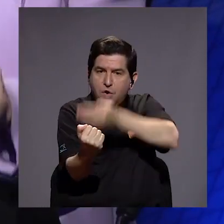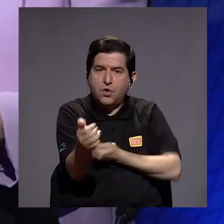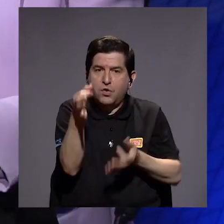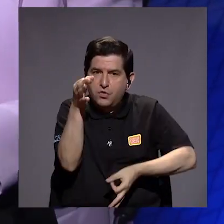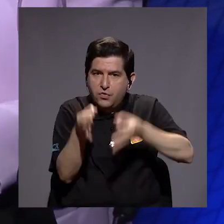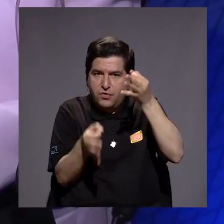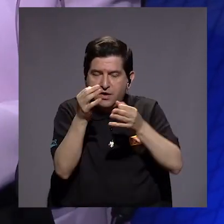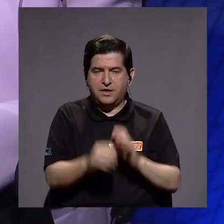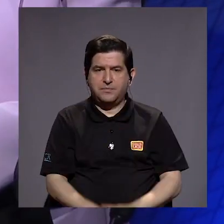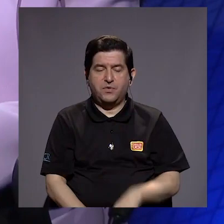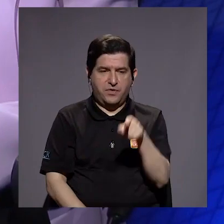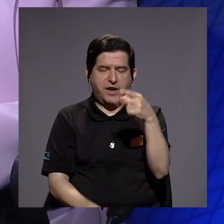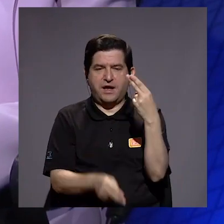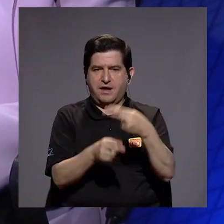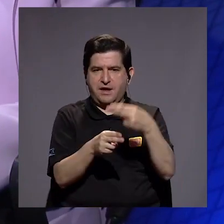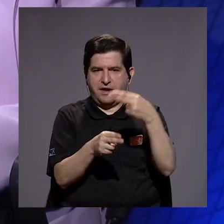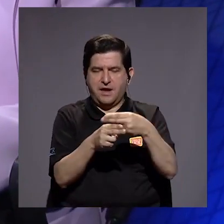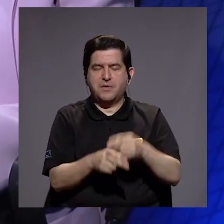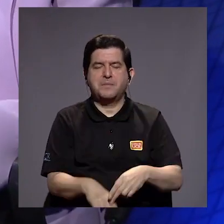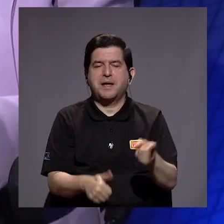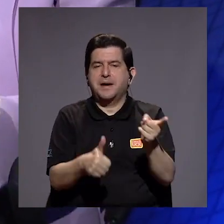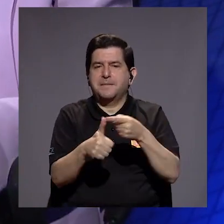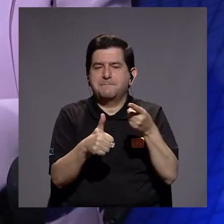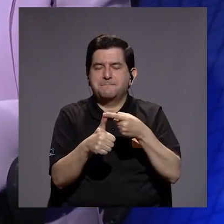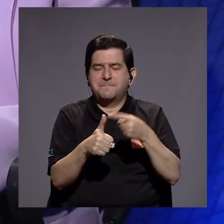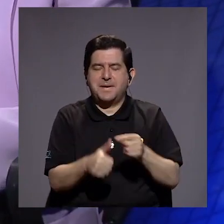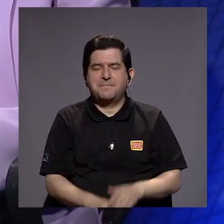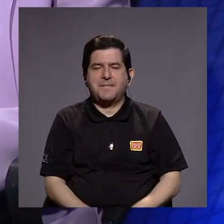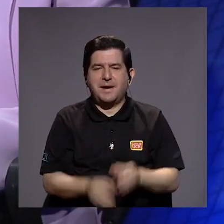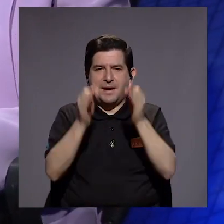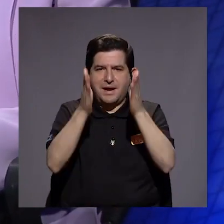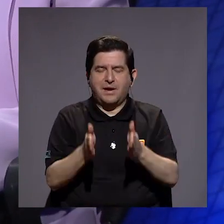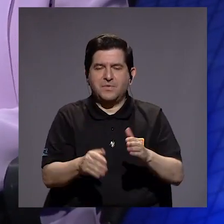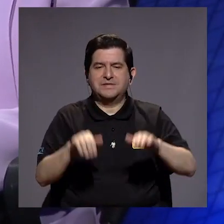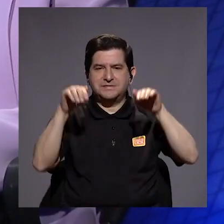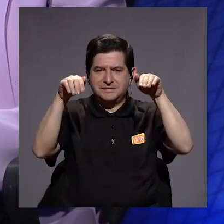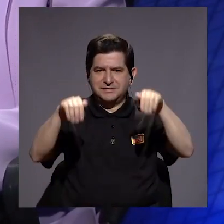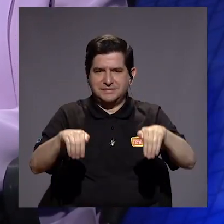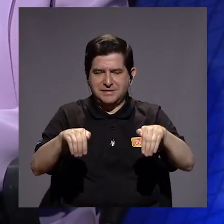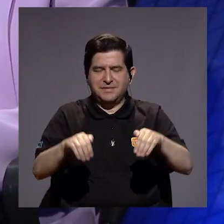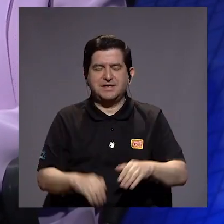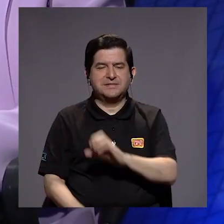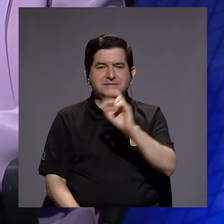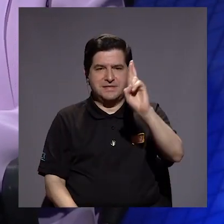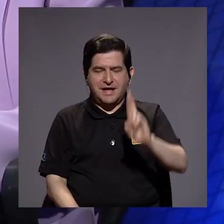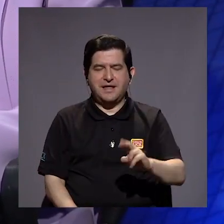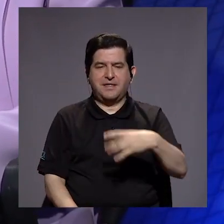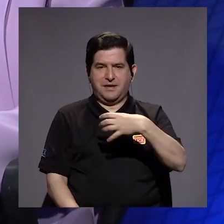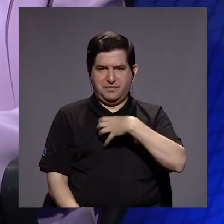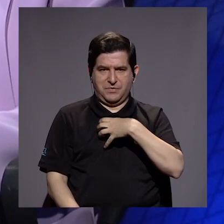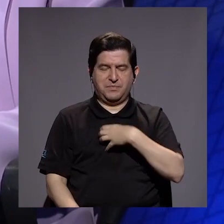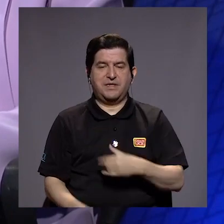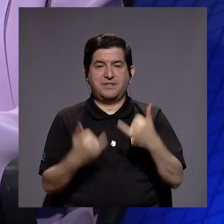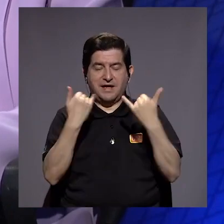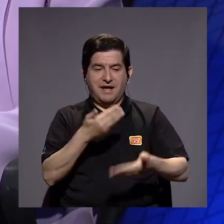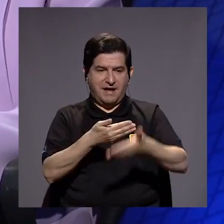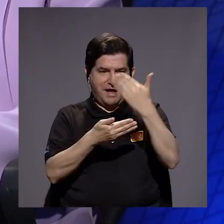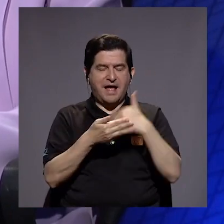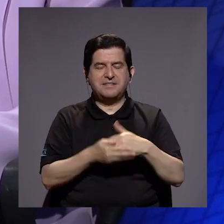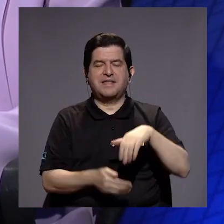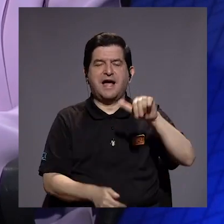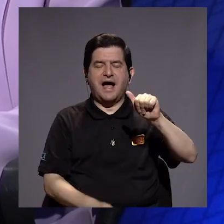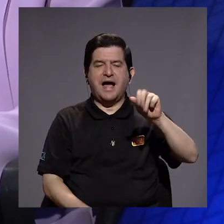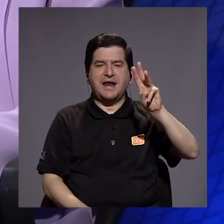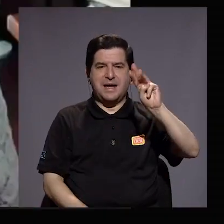Judicial, donde es nombrada como la primera magistrada de Costa Rica en propiedad. Ya antes había estado doña Ana